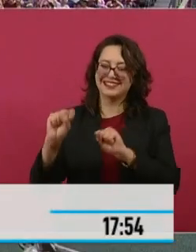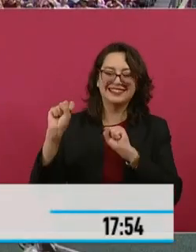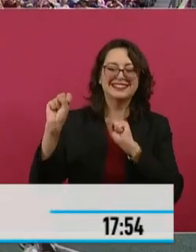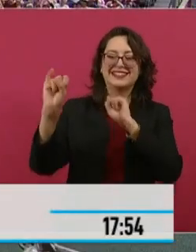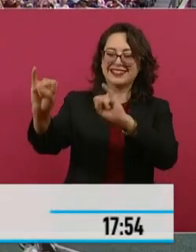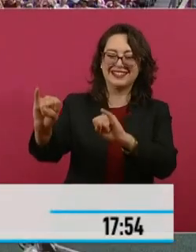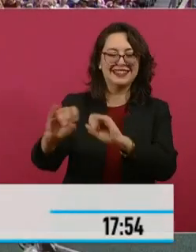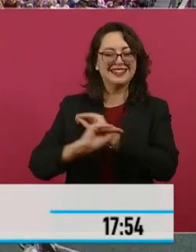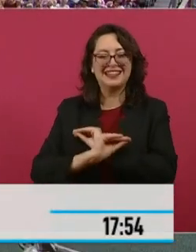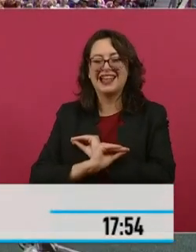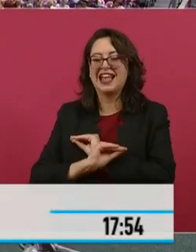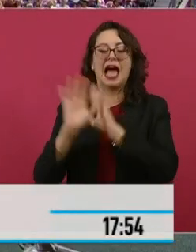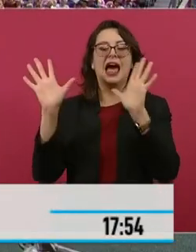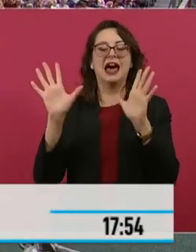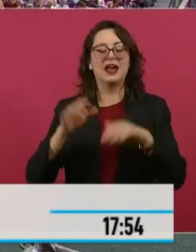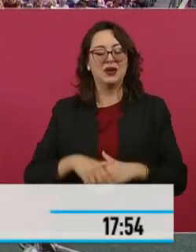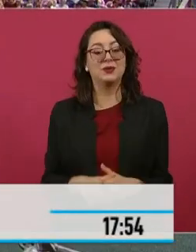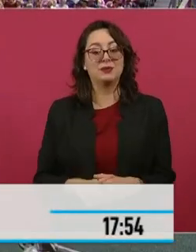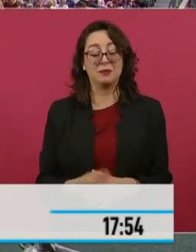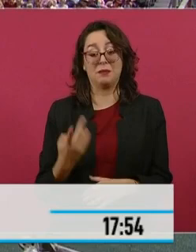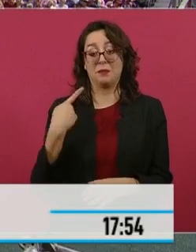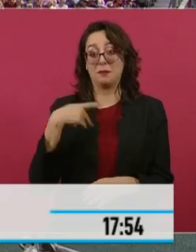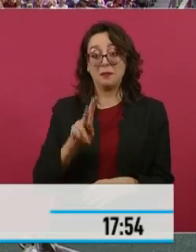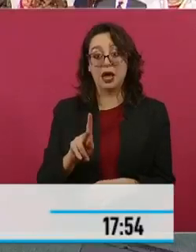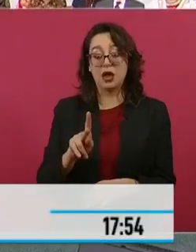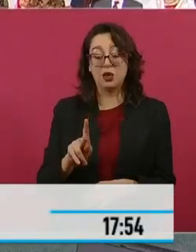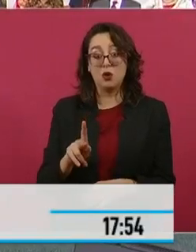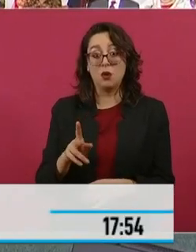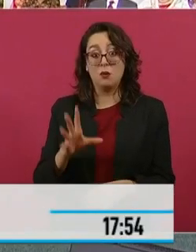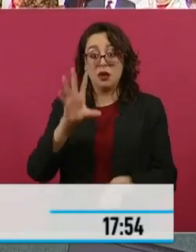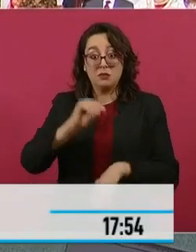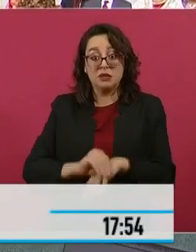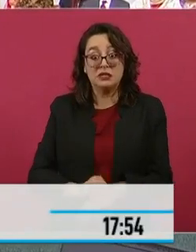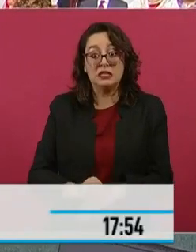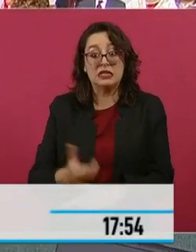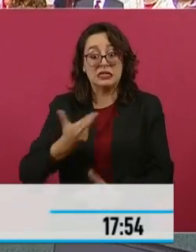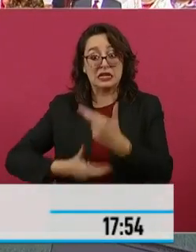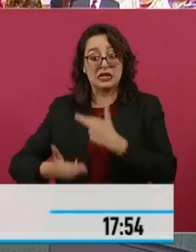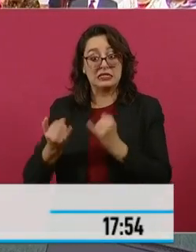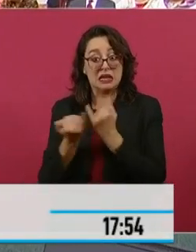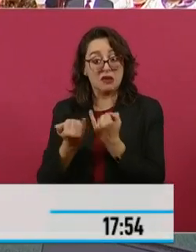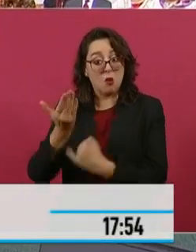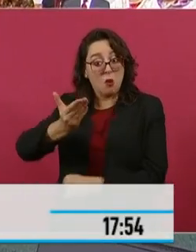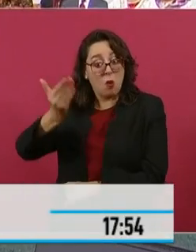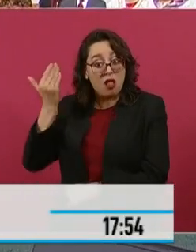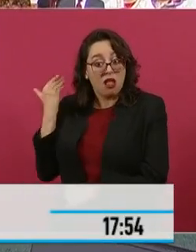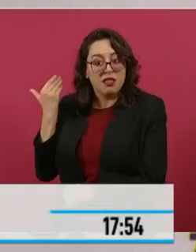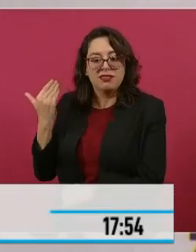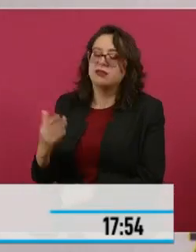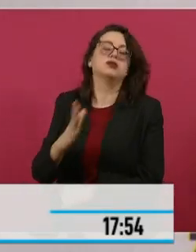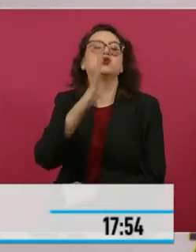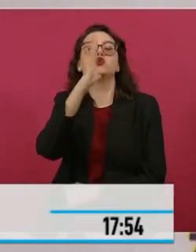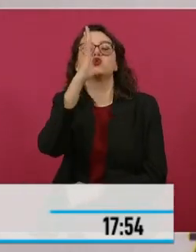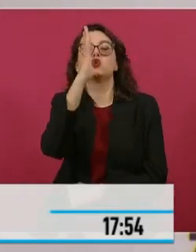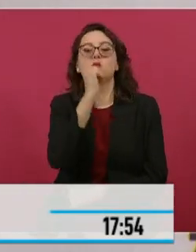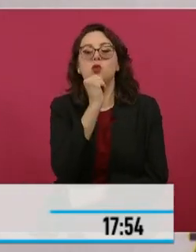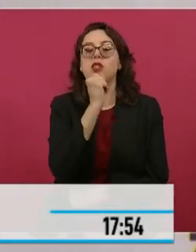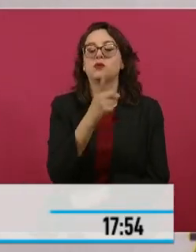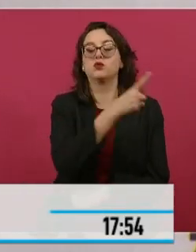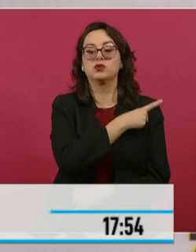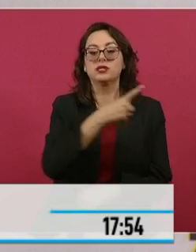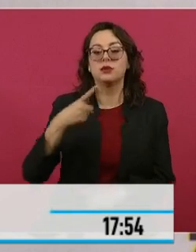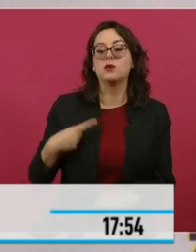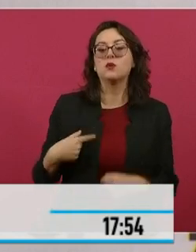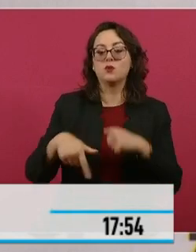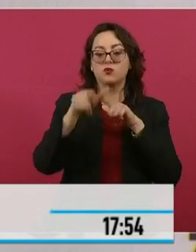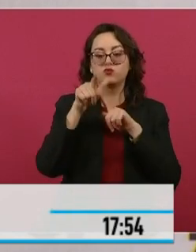frutos, pero no podemos dar ni un paso atrás. Sigamos transformando la vida pública en